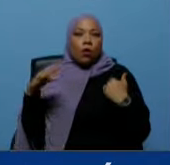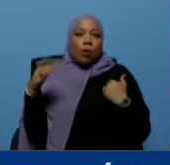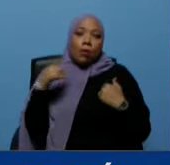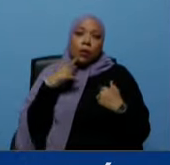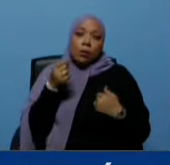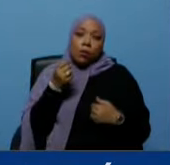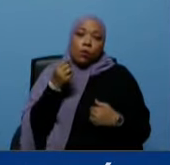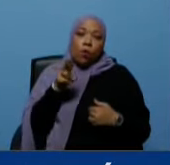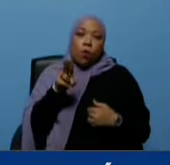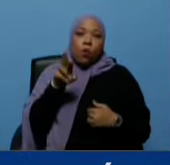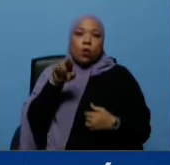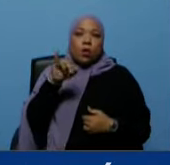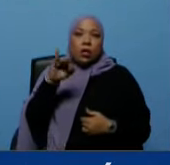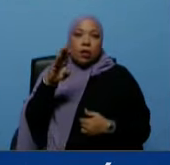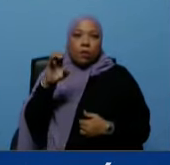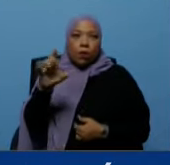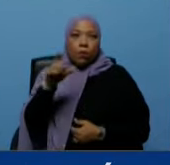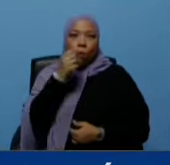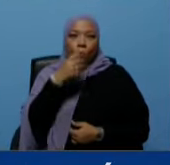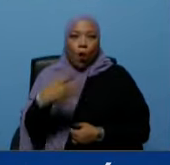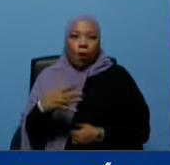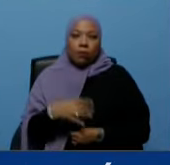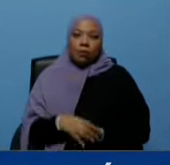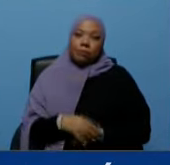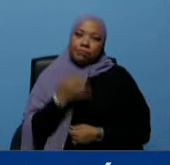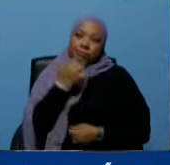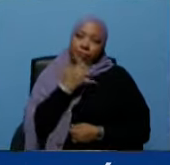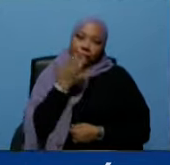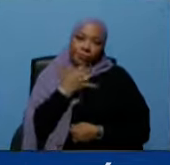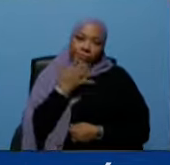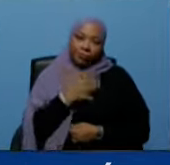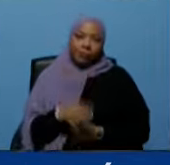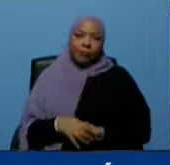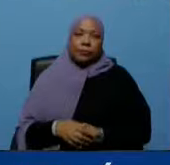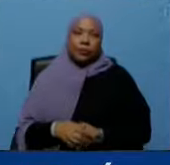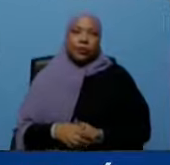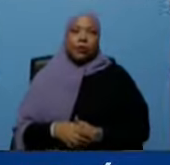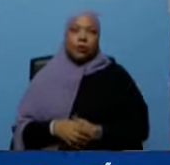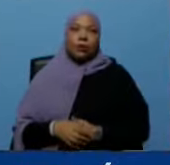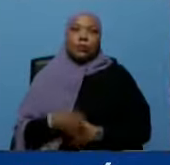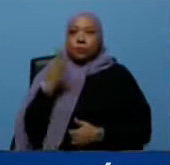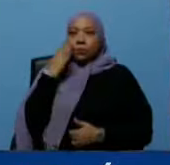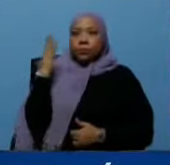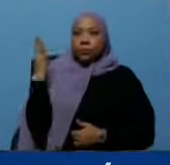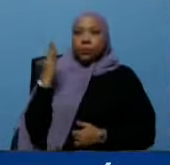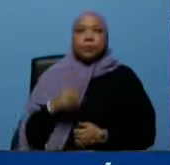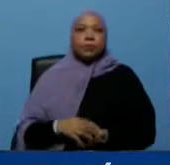De Huigüe, municipio Carlos Arbelo, Ángel Bilbao Santoyo.